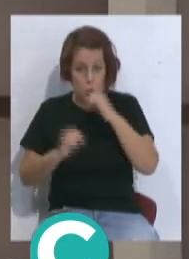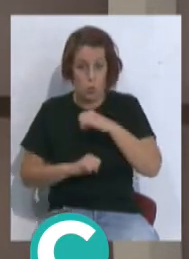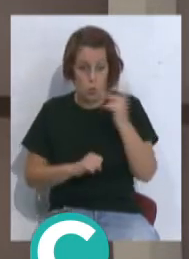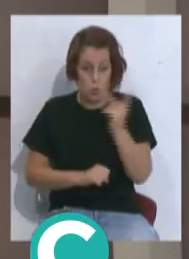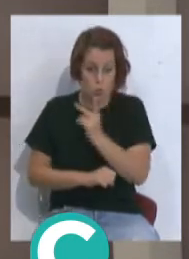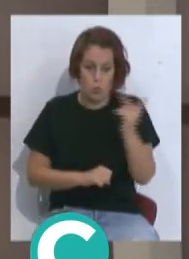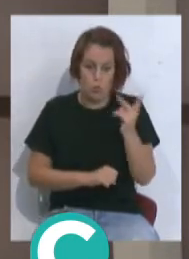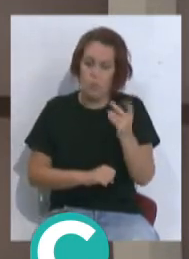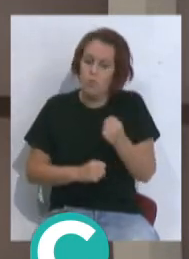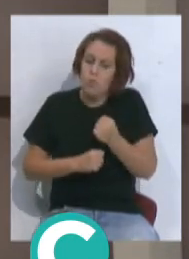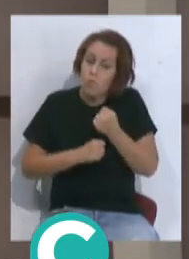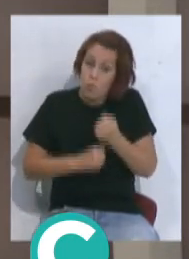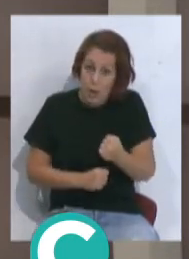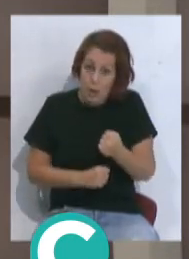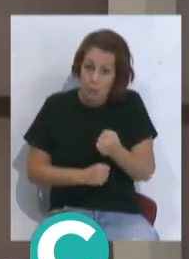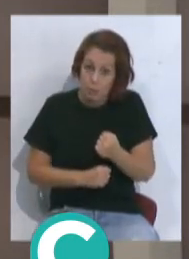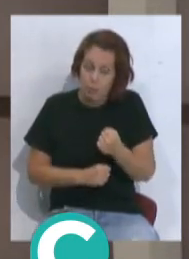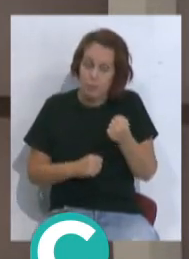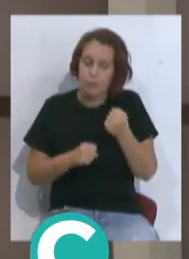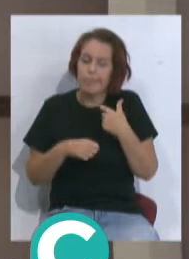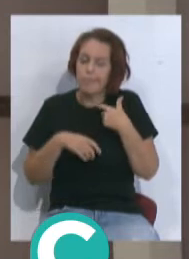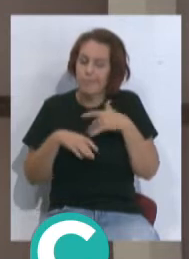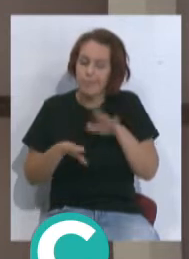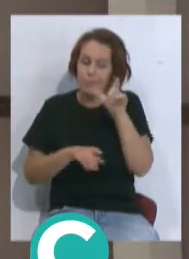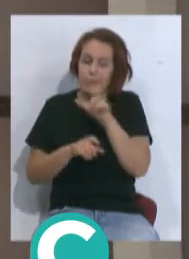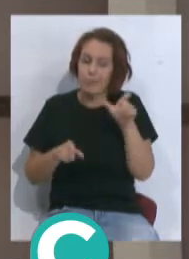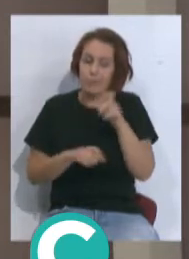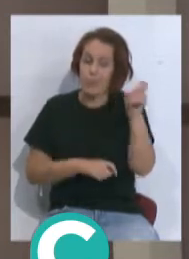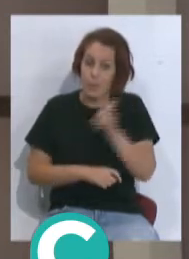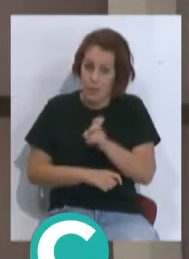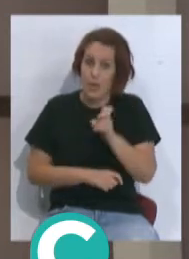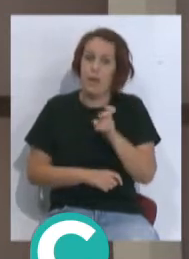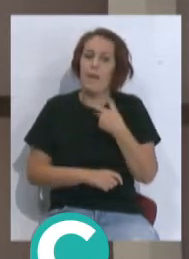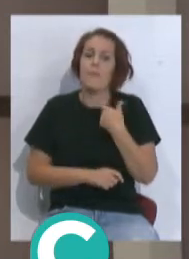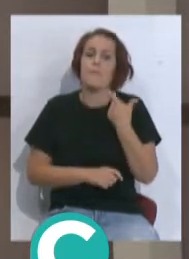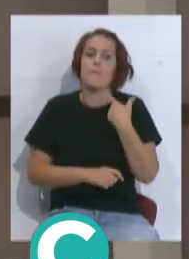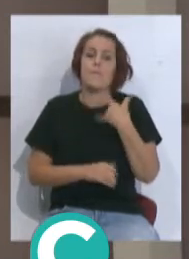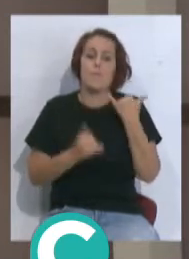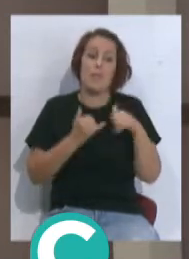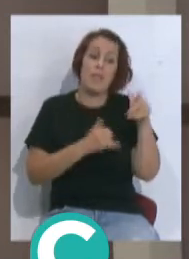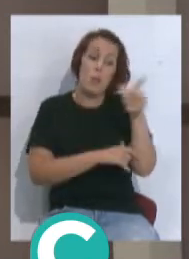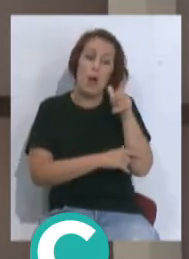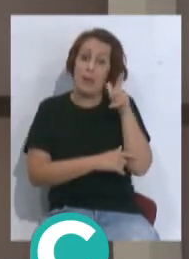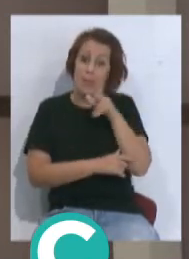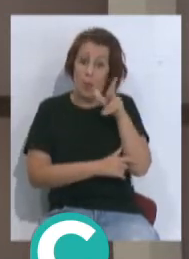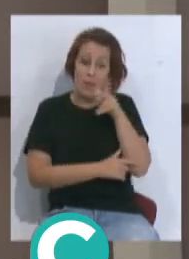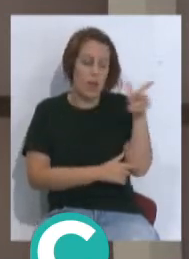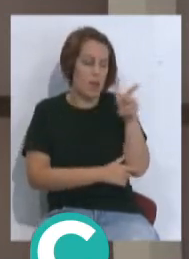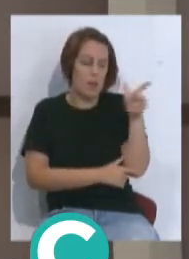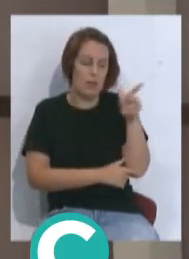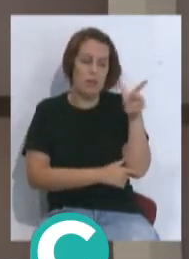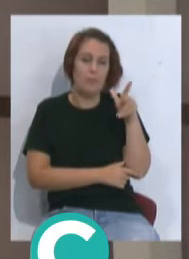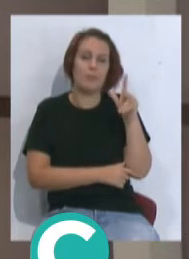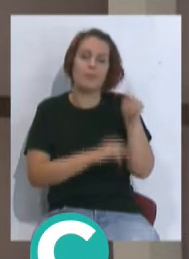concurso es tan fuerte que aunque venga alguien y retransmita con todo mi respeto a la final de Huelva, al final